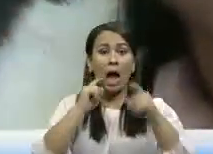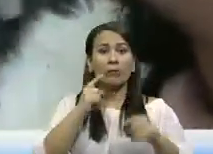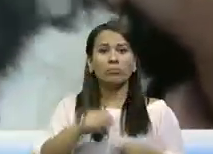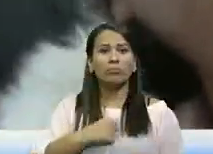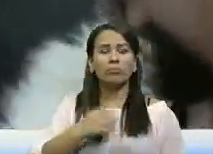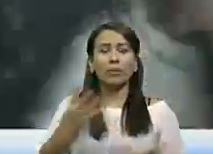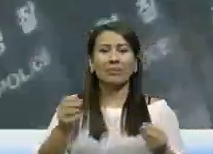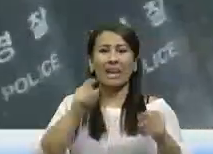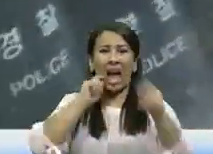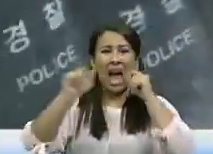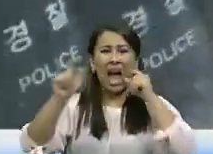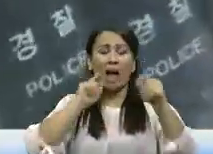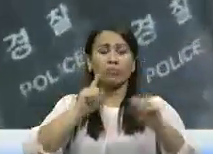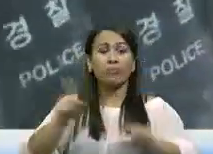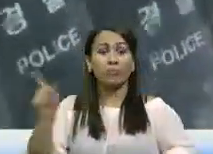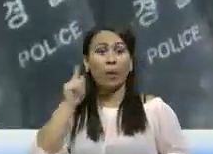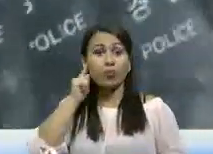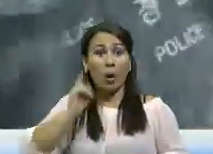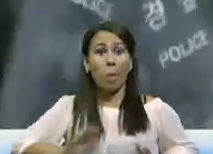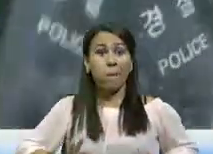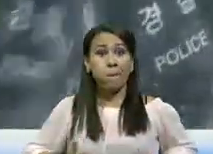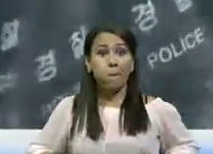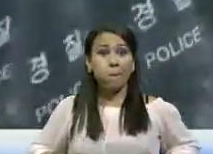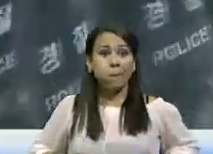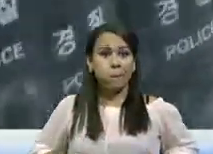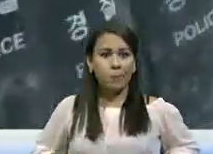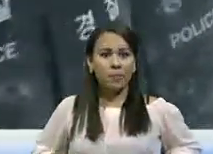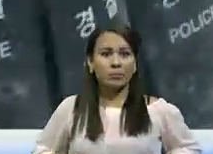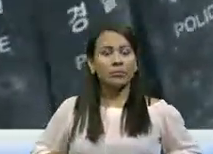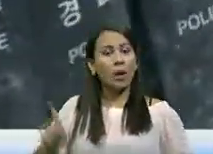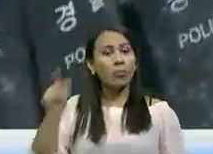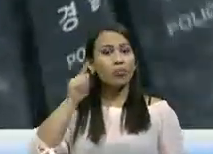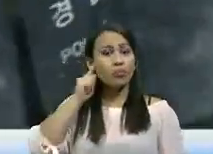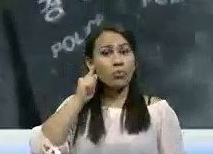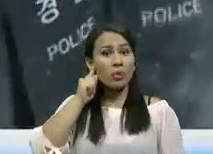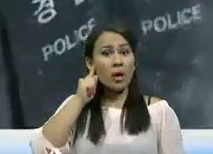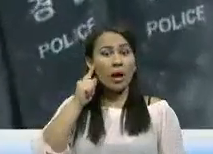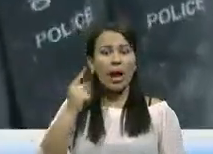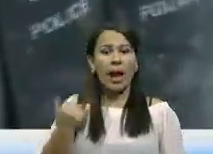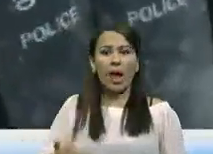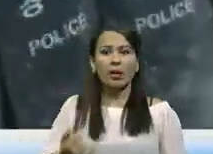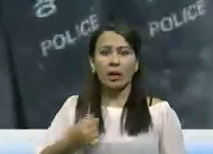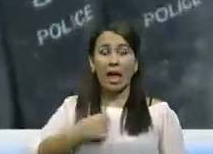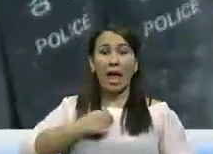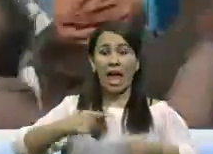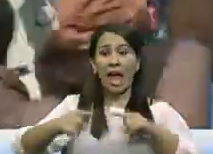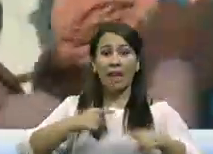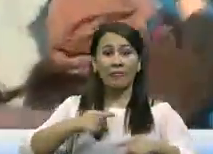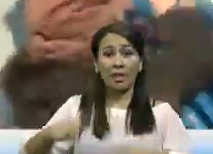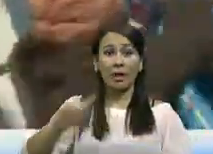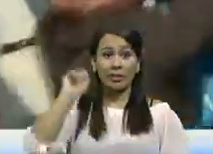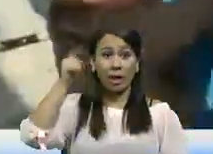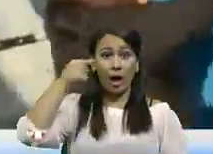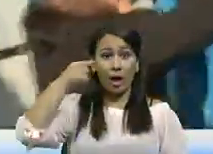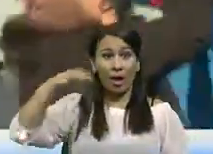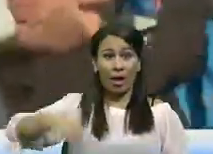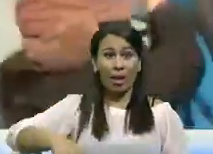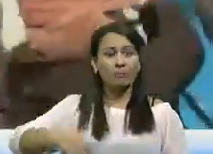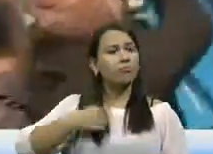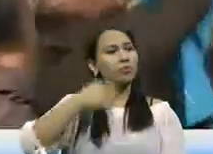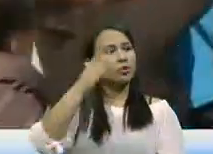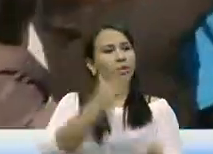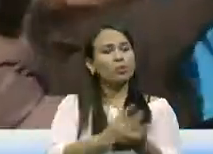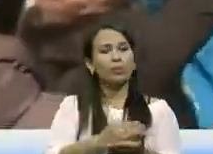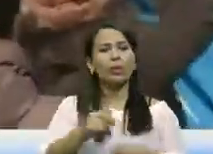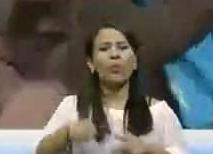Envuelta en un escándalo de corrupción que sacudió al país, Park Geun-hye perderá su inmunidad como jefa de Estado. El Parlamento la suspendió